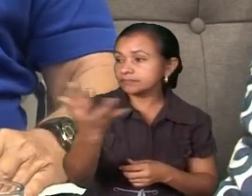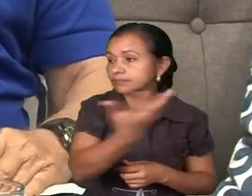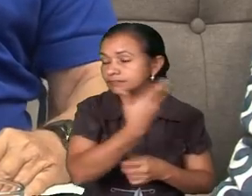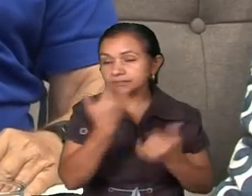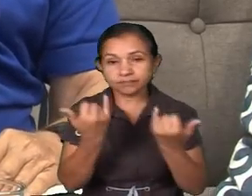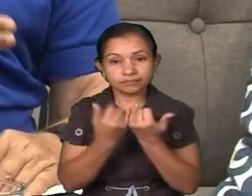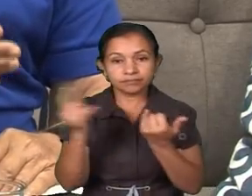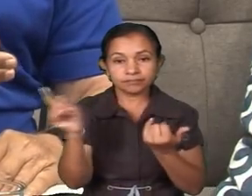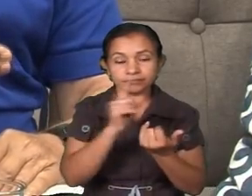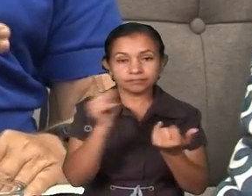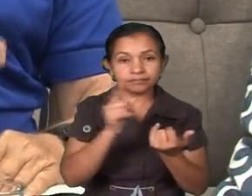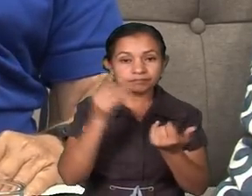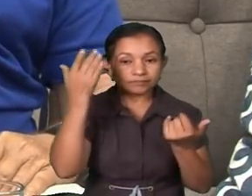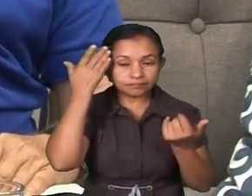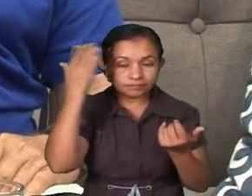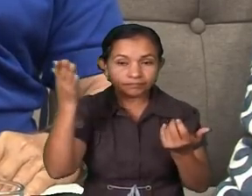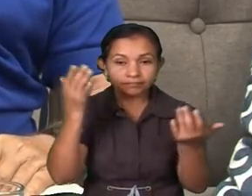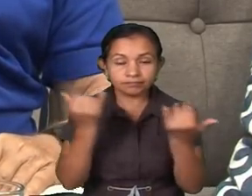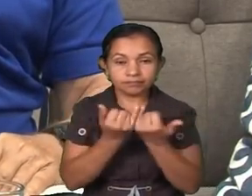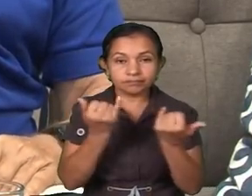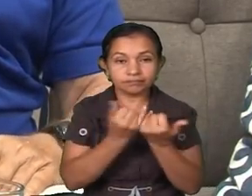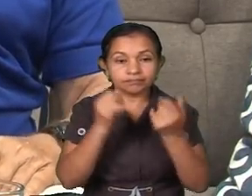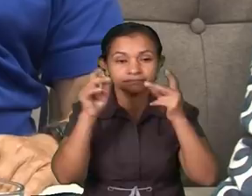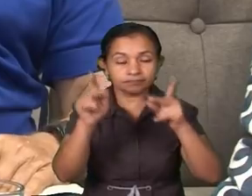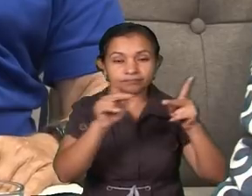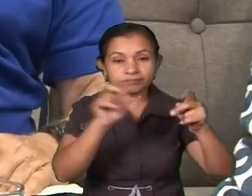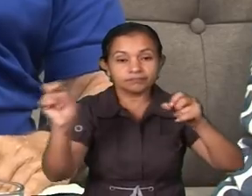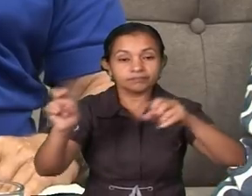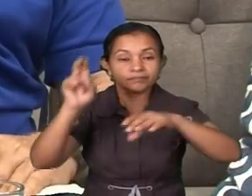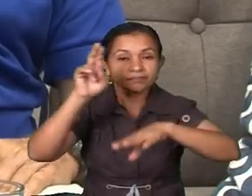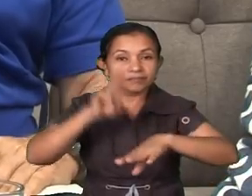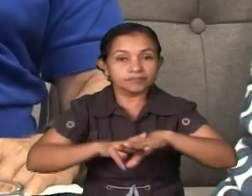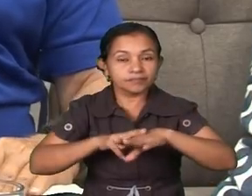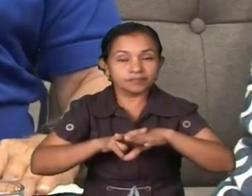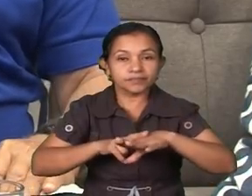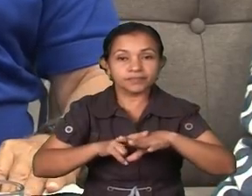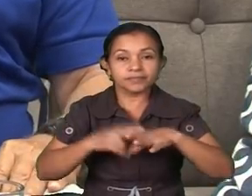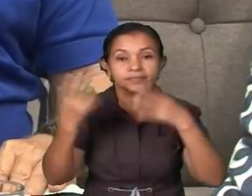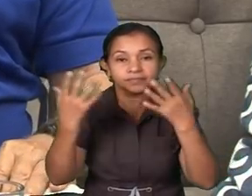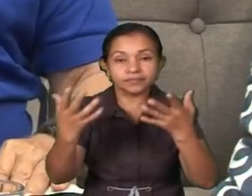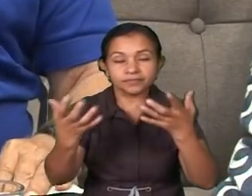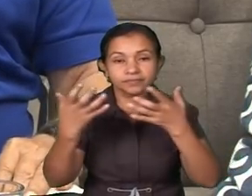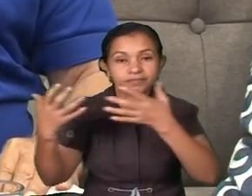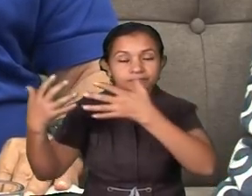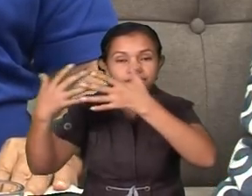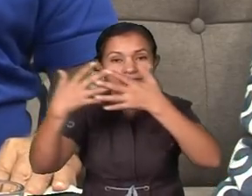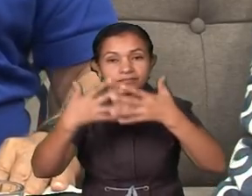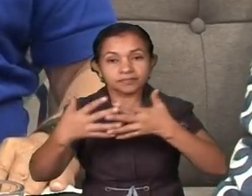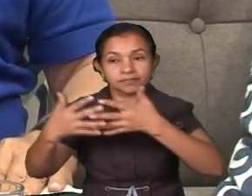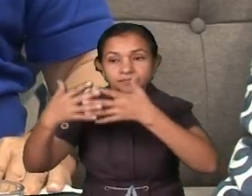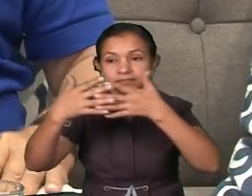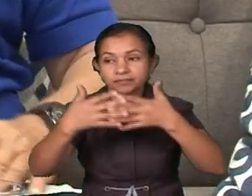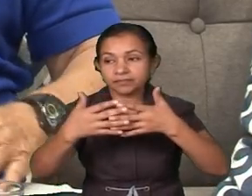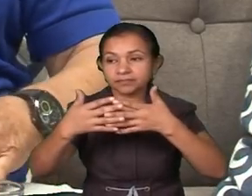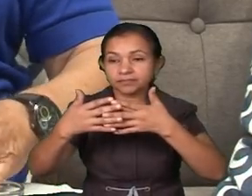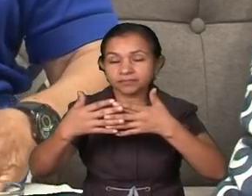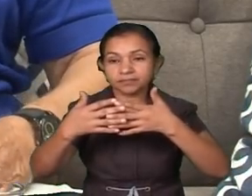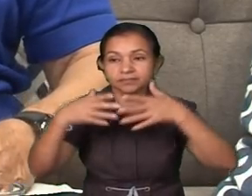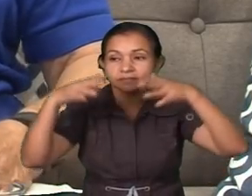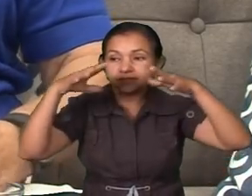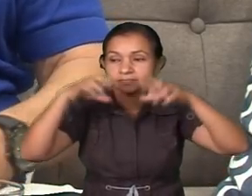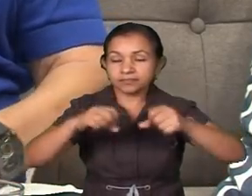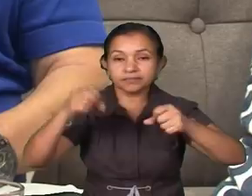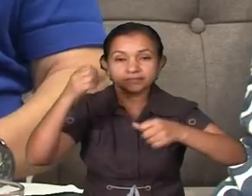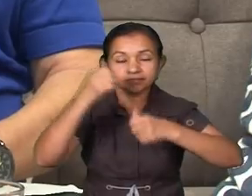que no nos damos cuenta que estos sirvientes nacionales están pidiendo la intervención del imperio para que nos